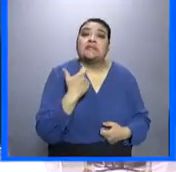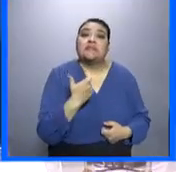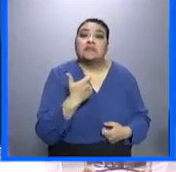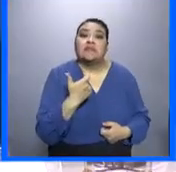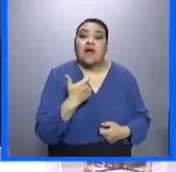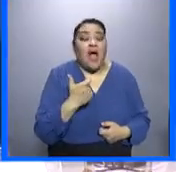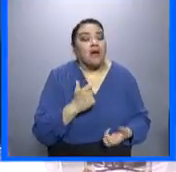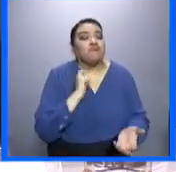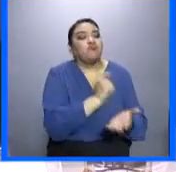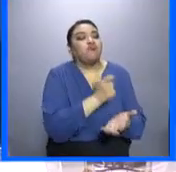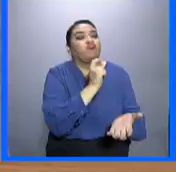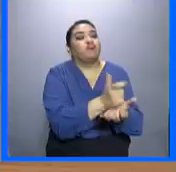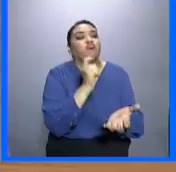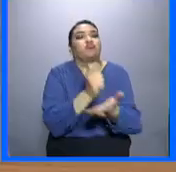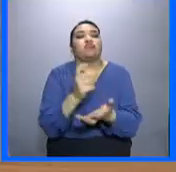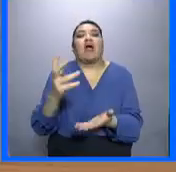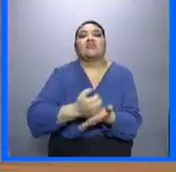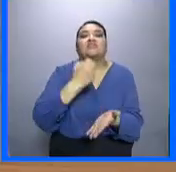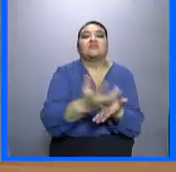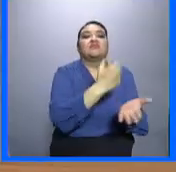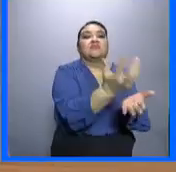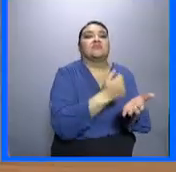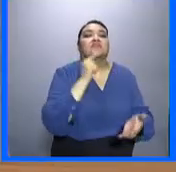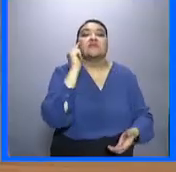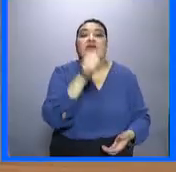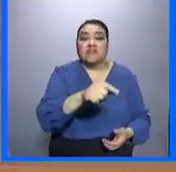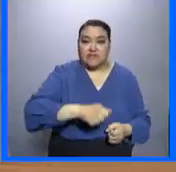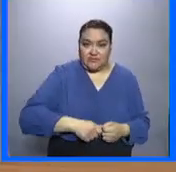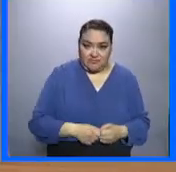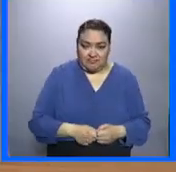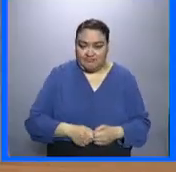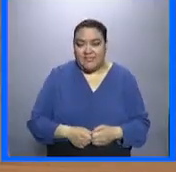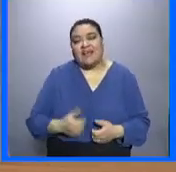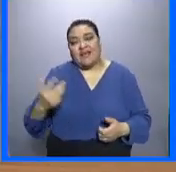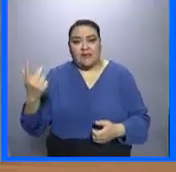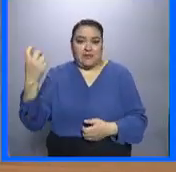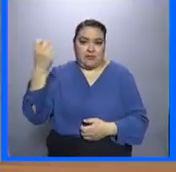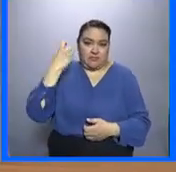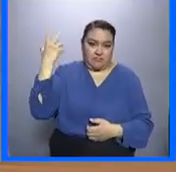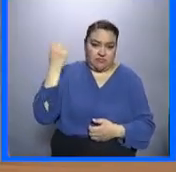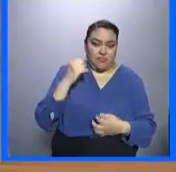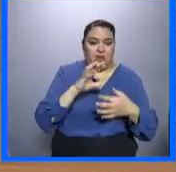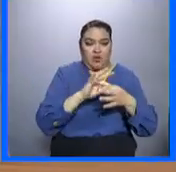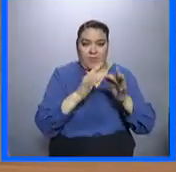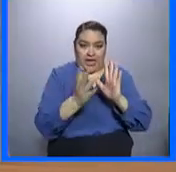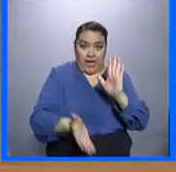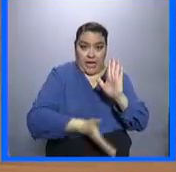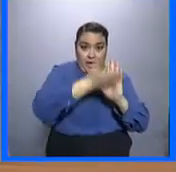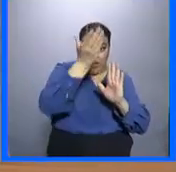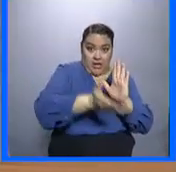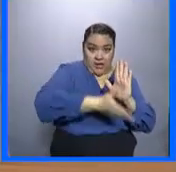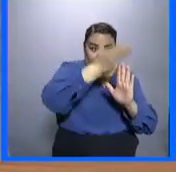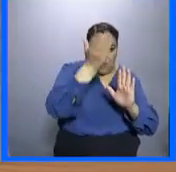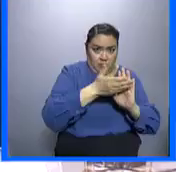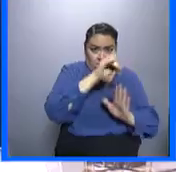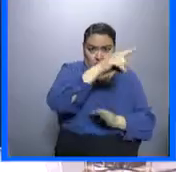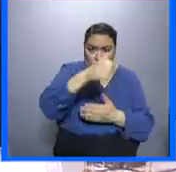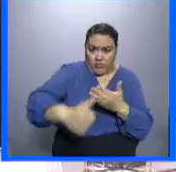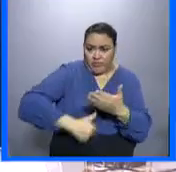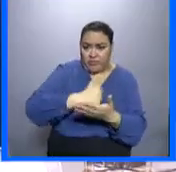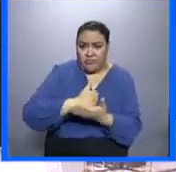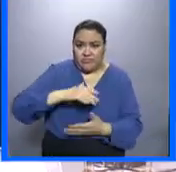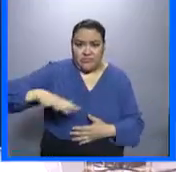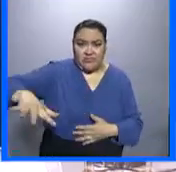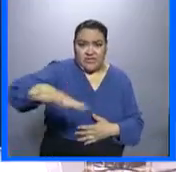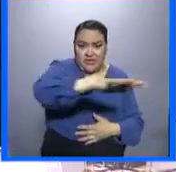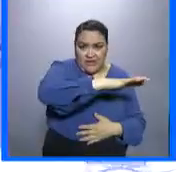bien, tuvo grandes ganancias. Por ello, durante la conferencia Megaproyectos e Intervenciones Urbanas en